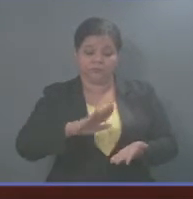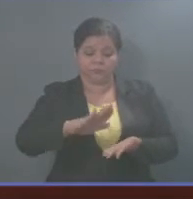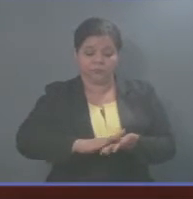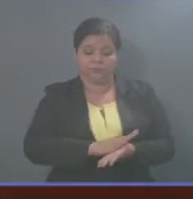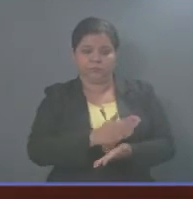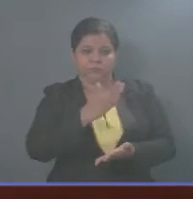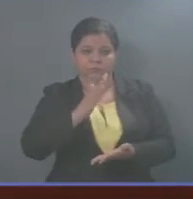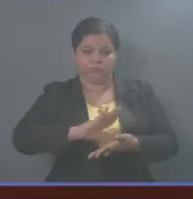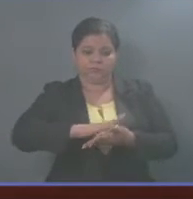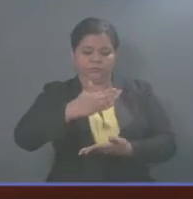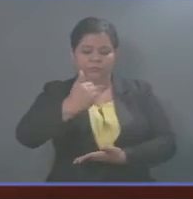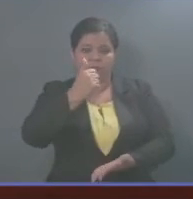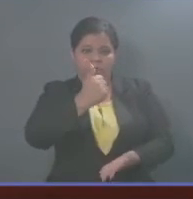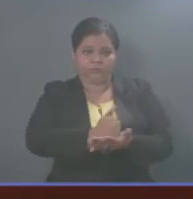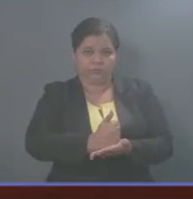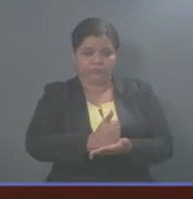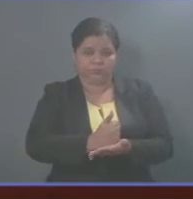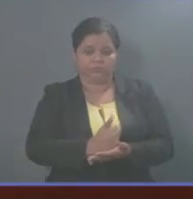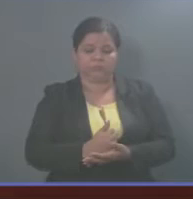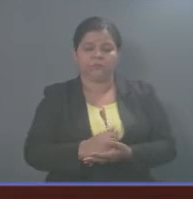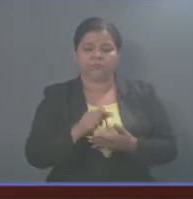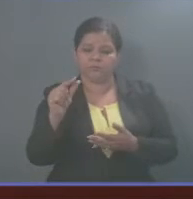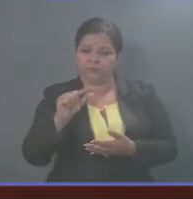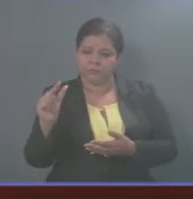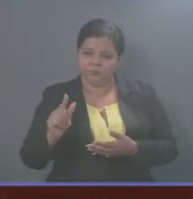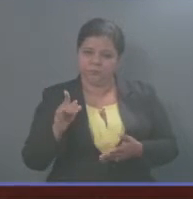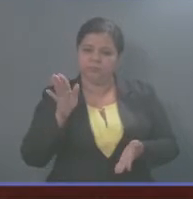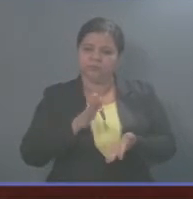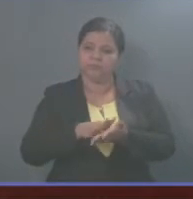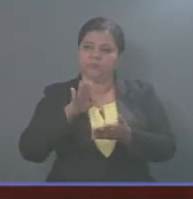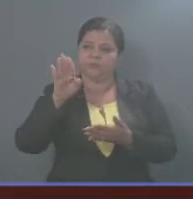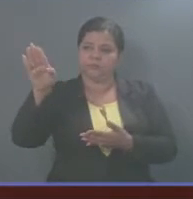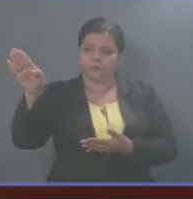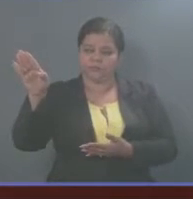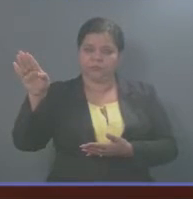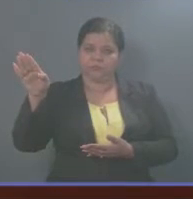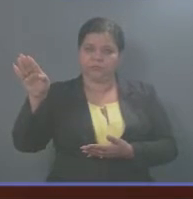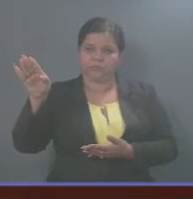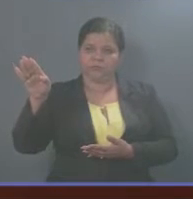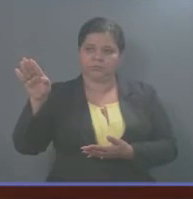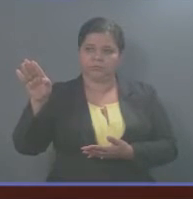y actualizaciones de entrada a la República.